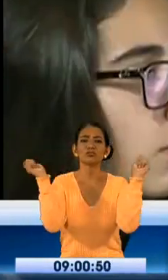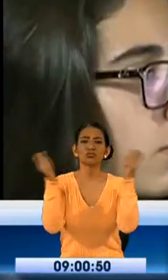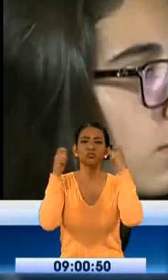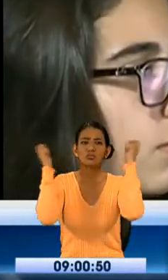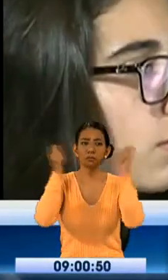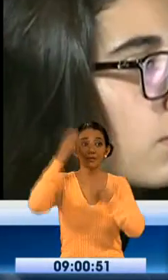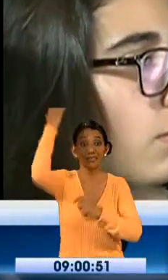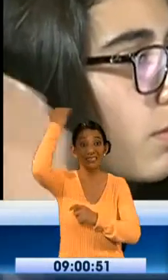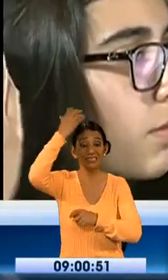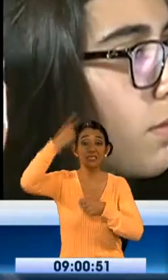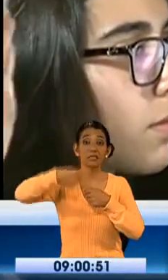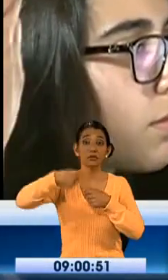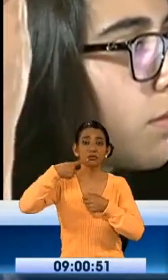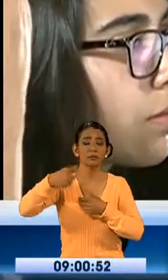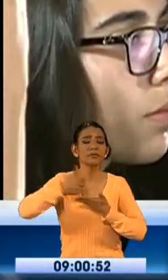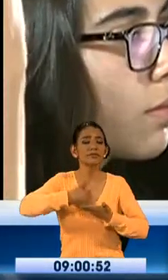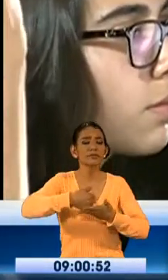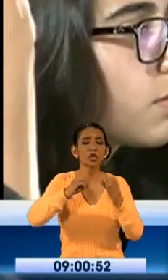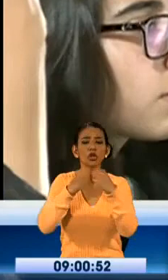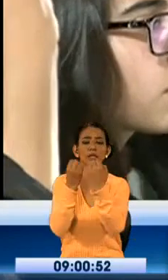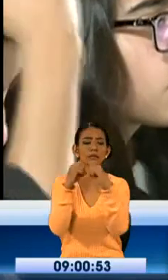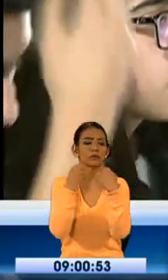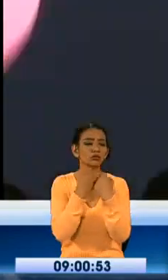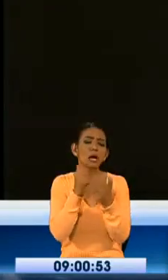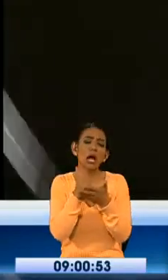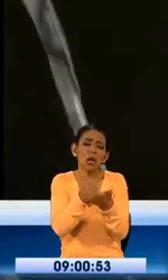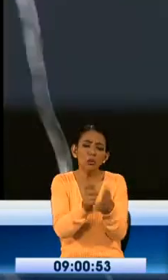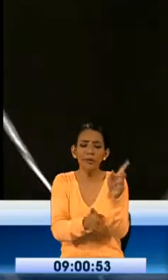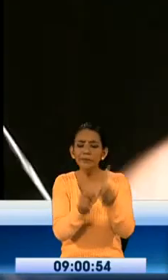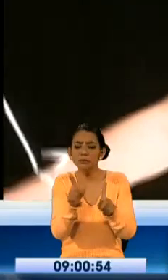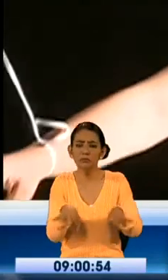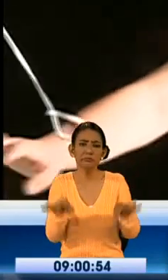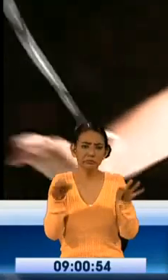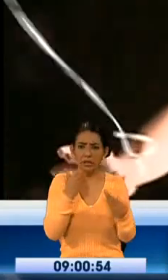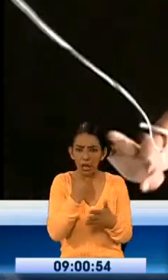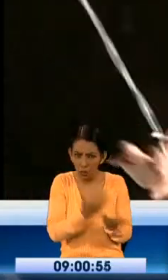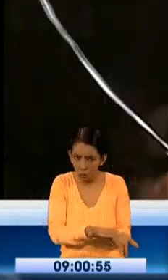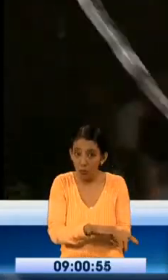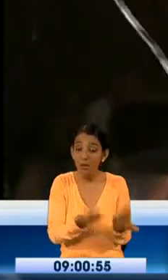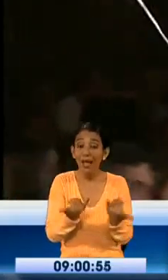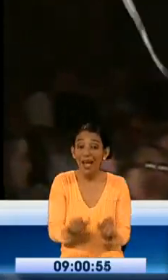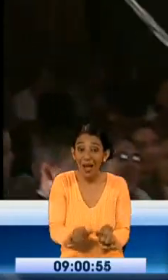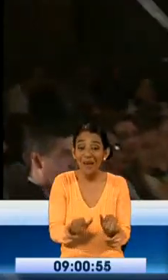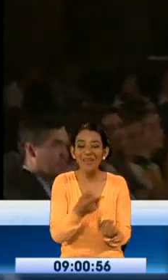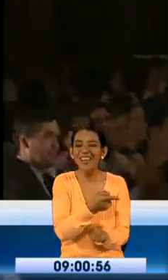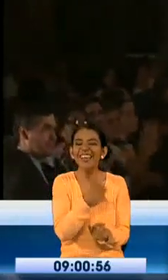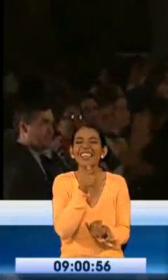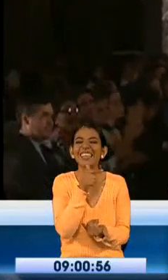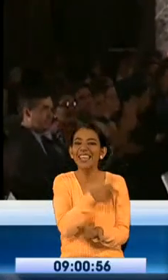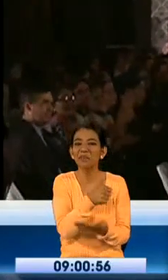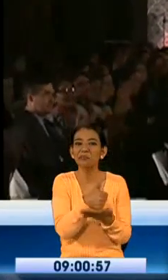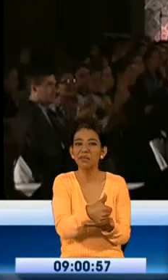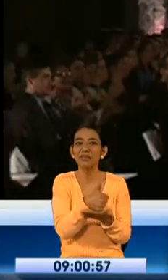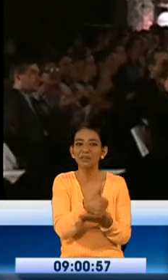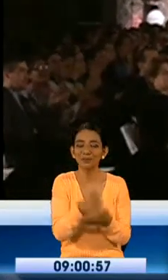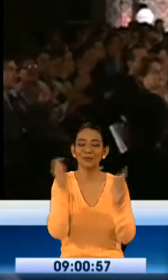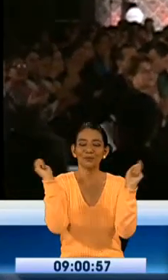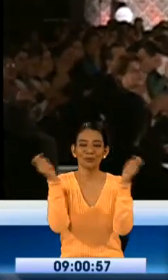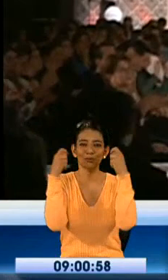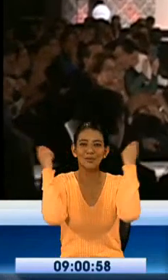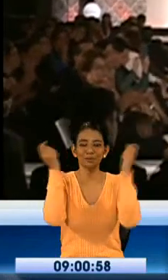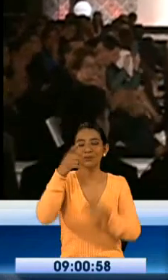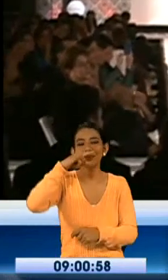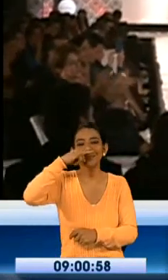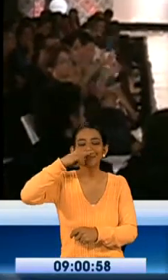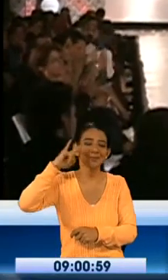de Quito en beneficio de organizaciones de ayuda a personas de bajos recursos. Esta vez la organización beneficiada fue la Fundación de Niños